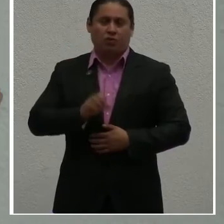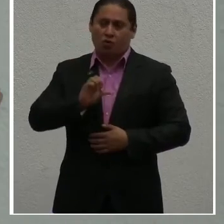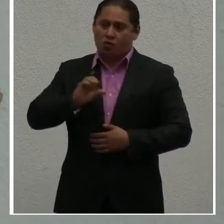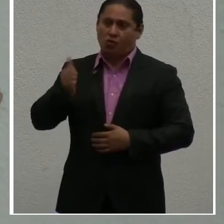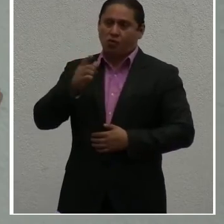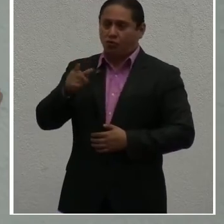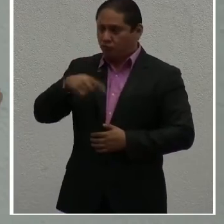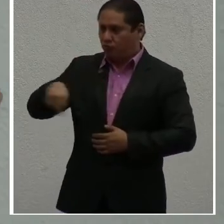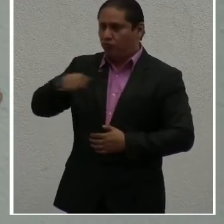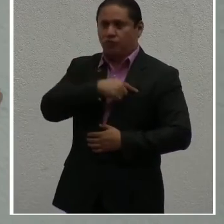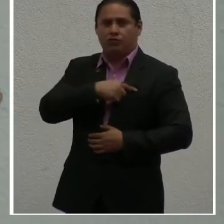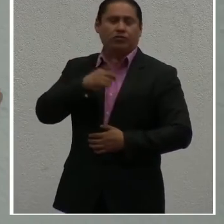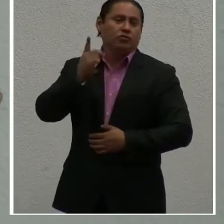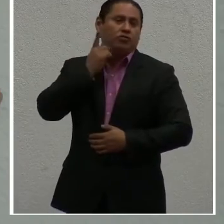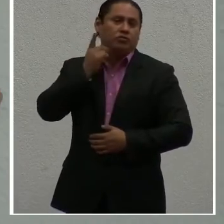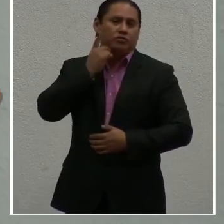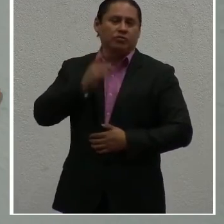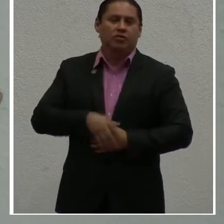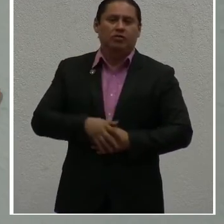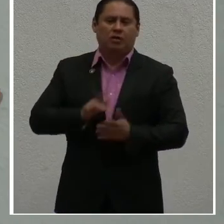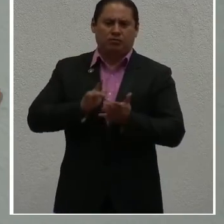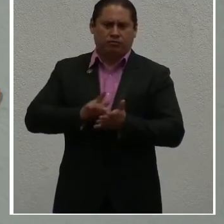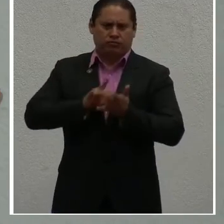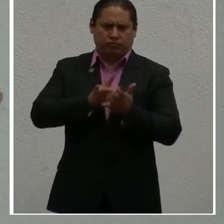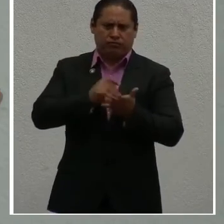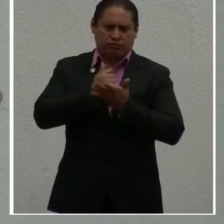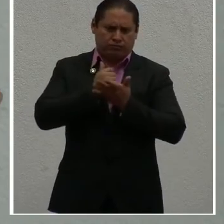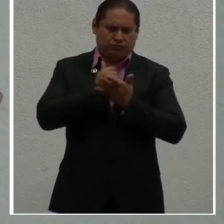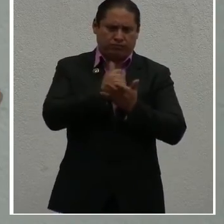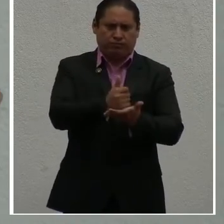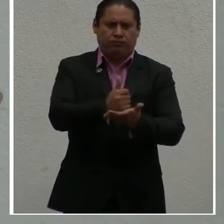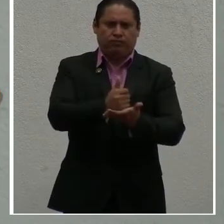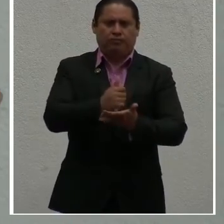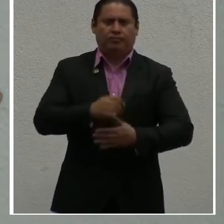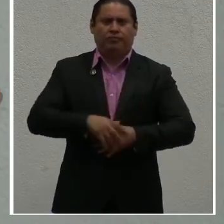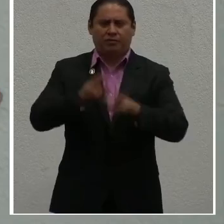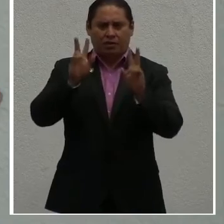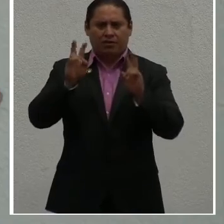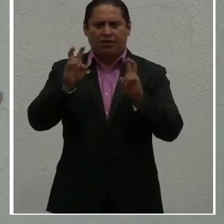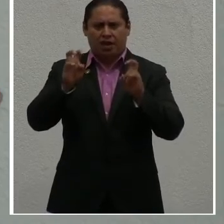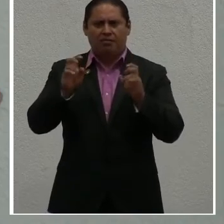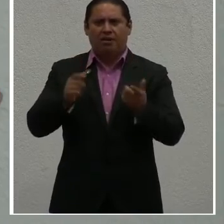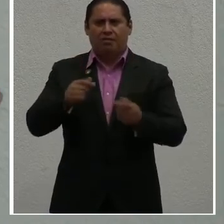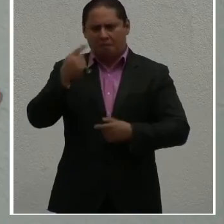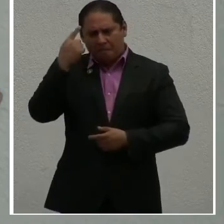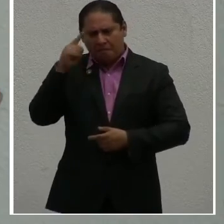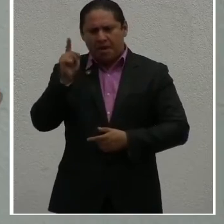diputados también ayudemos en el tema legislativo.